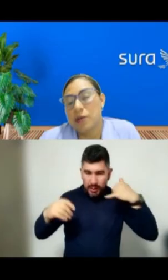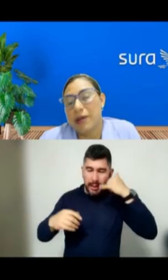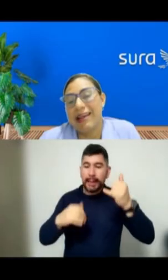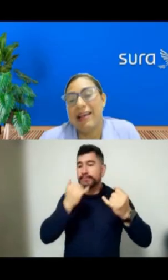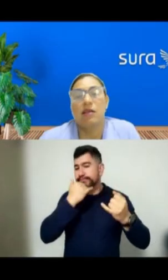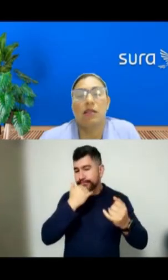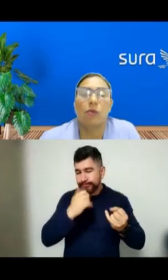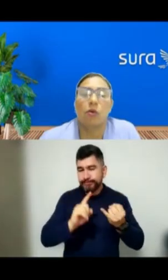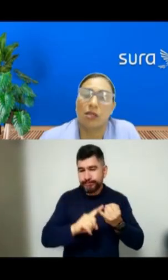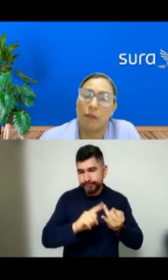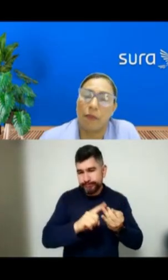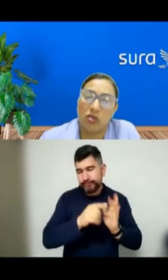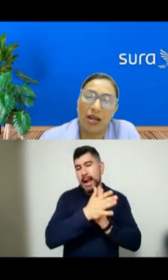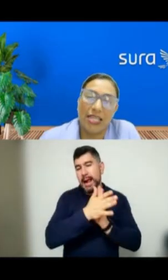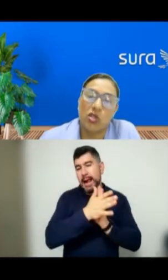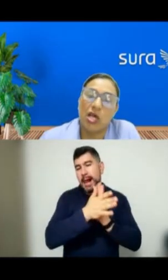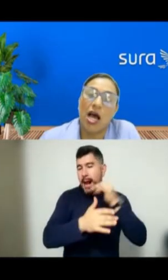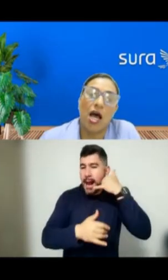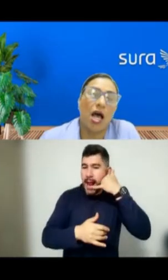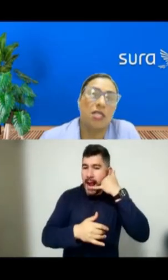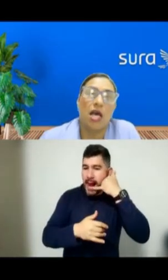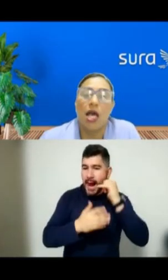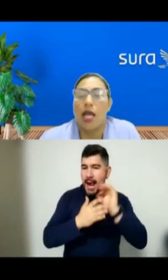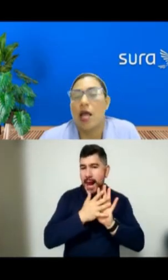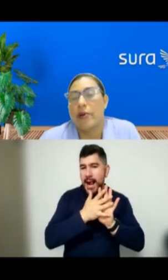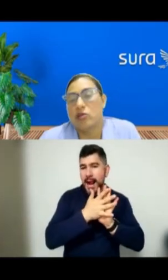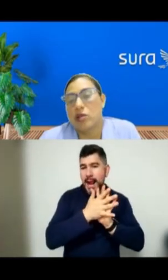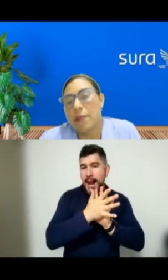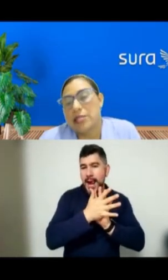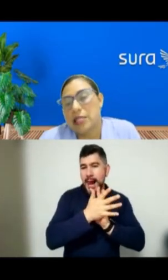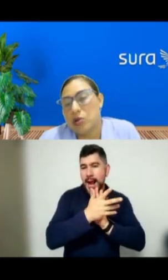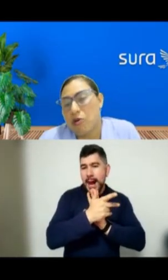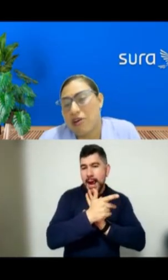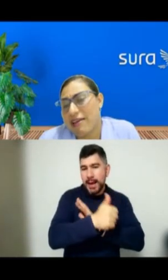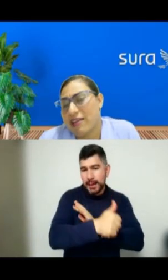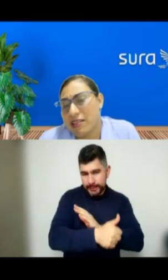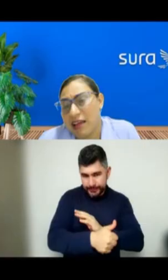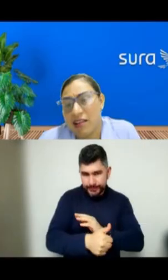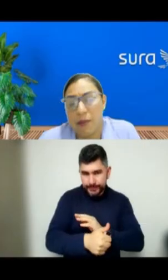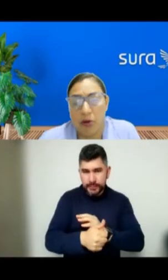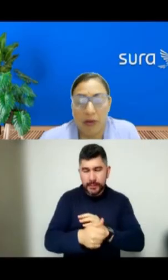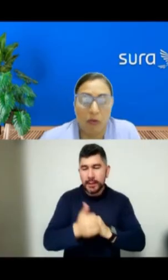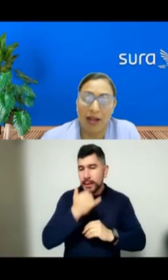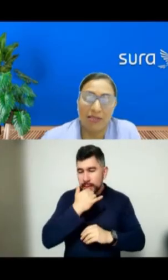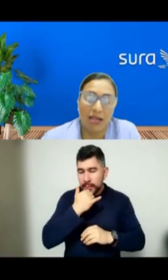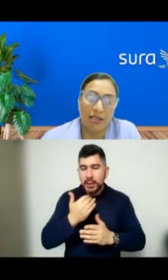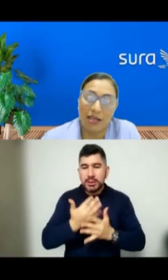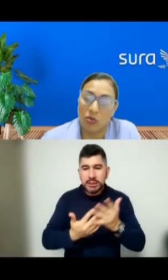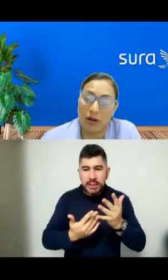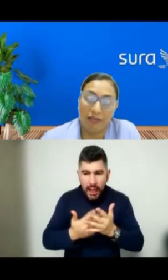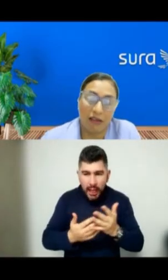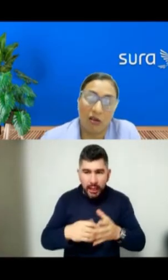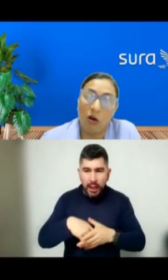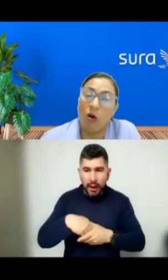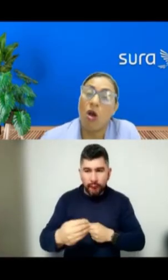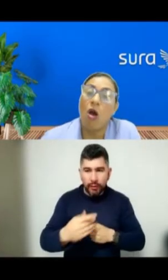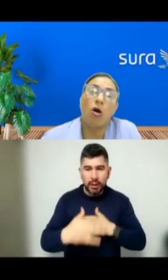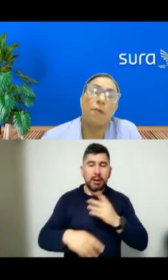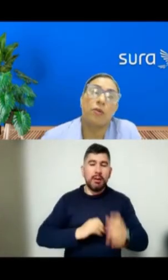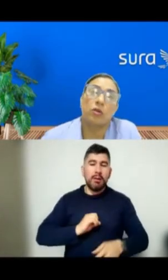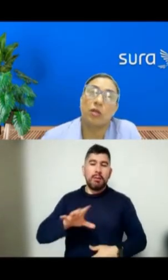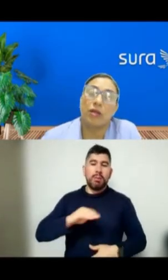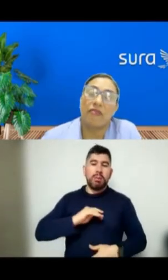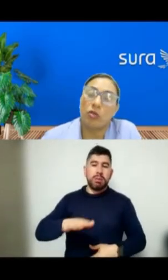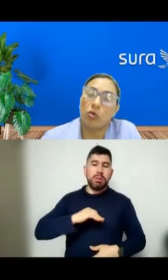ocurrió una situación de emergencia, tenemos tantas personas lesionadas, la persona presenta una hemorragia externa porque vemos que la sangre está saliendo al